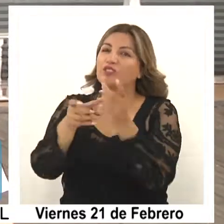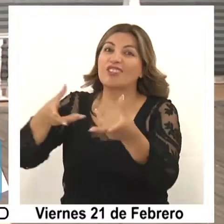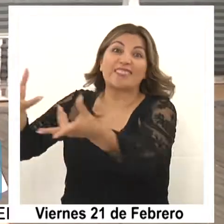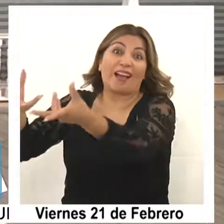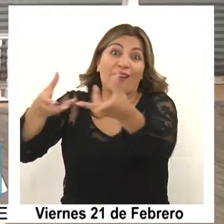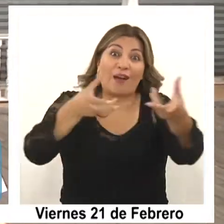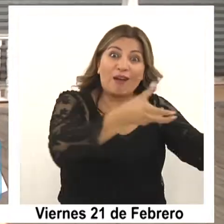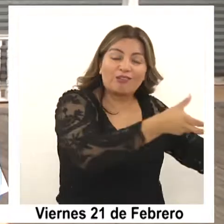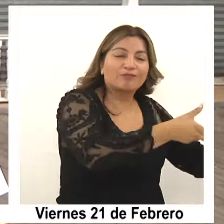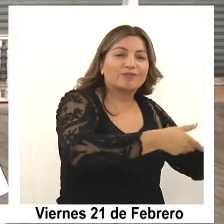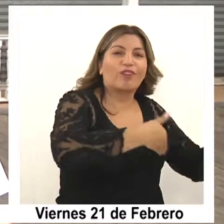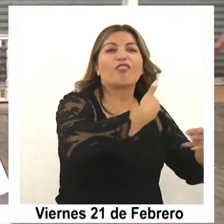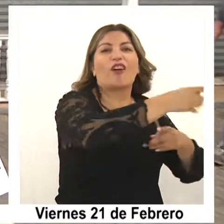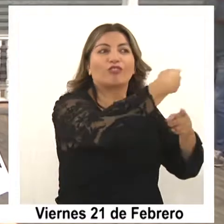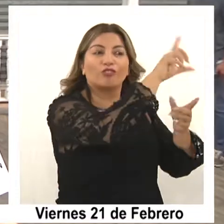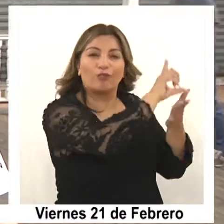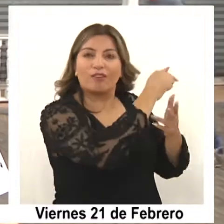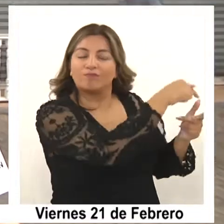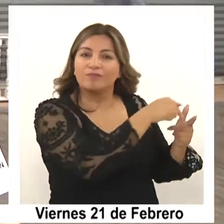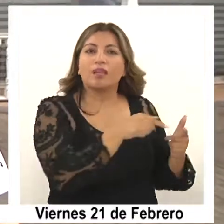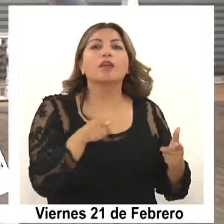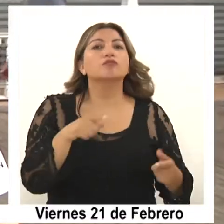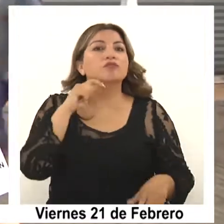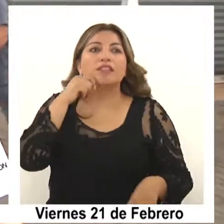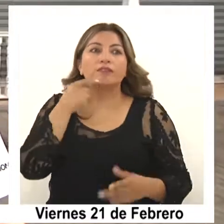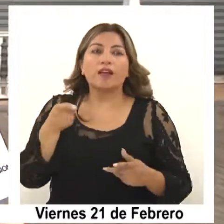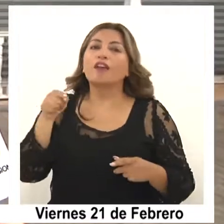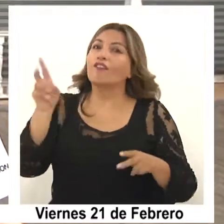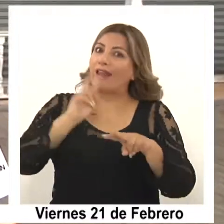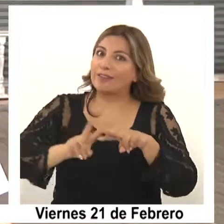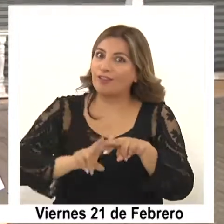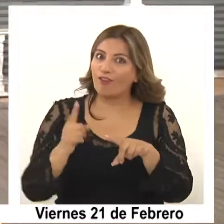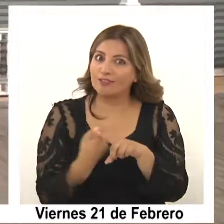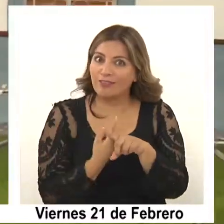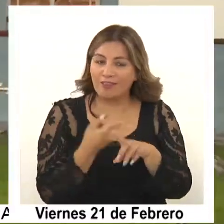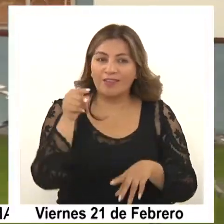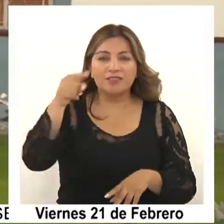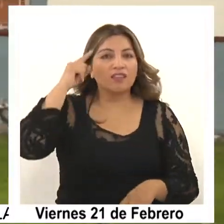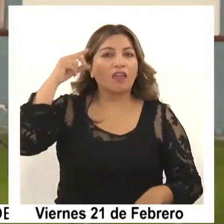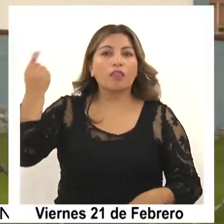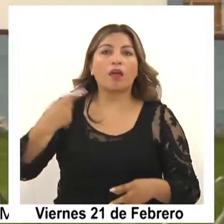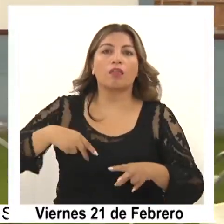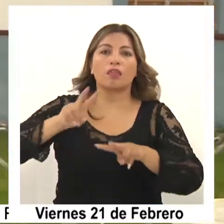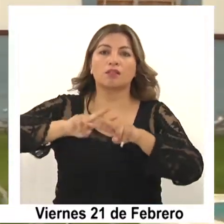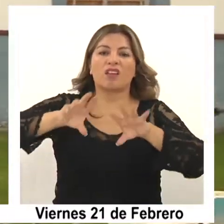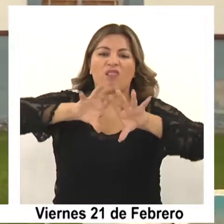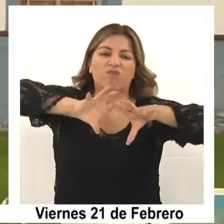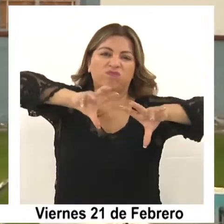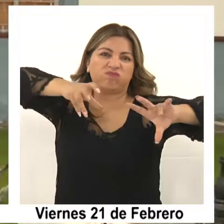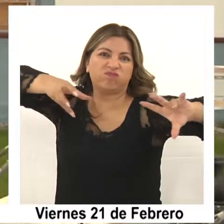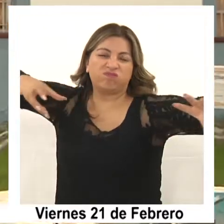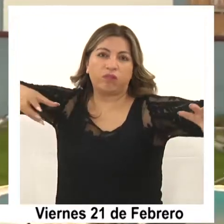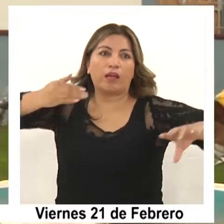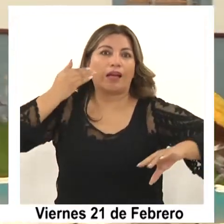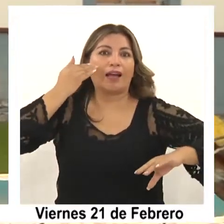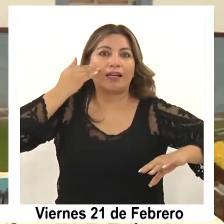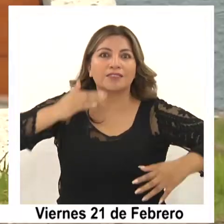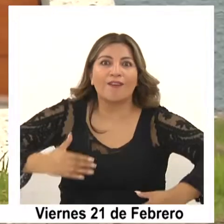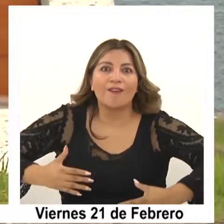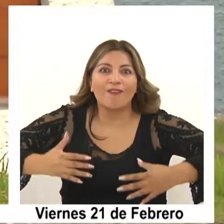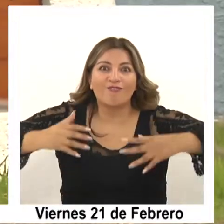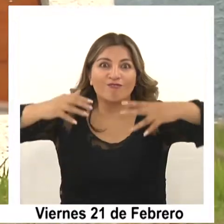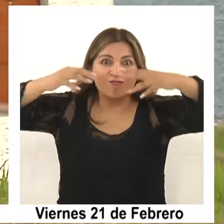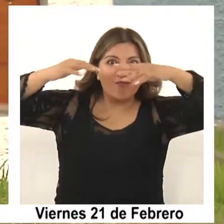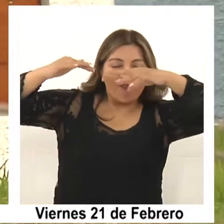a lo mejor en algún instante, pero eso no justifica tampoco esta idea de poner un muro